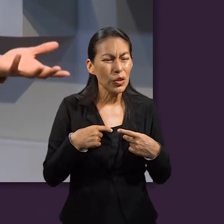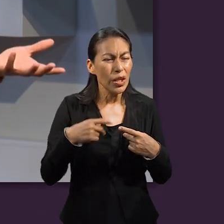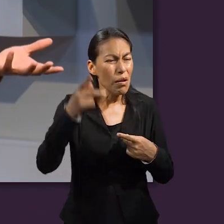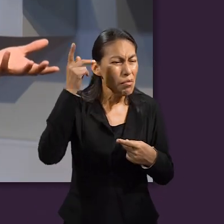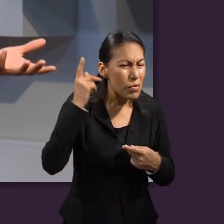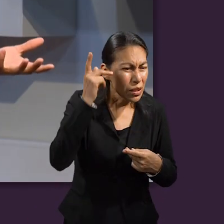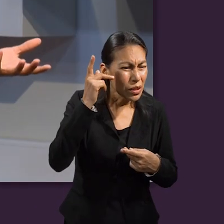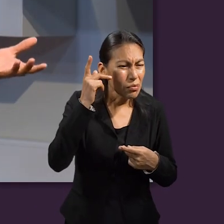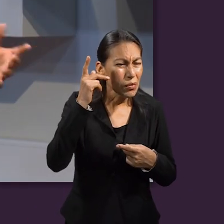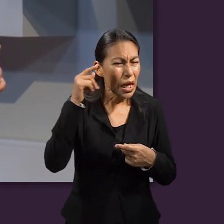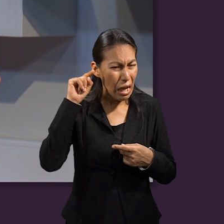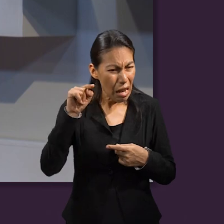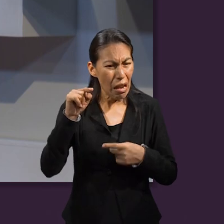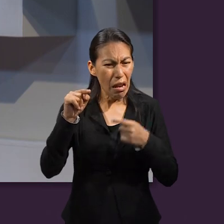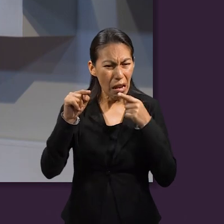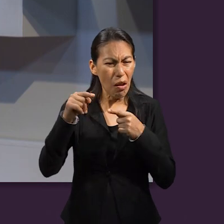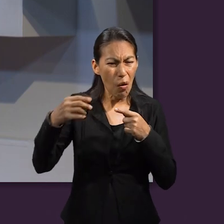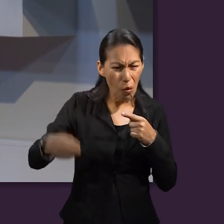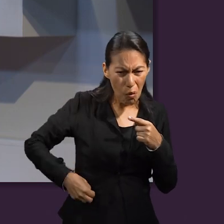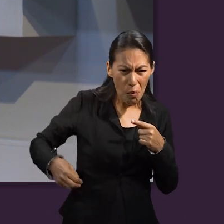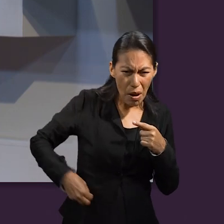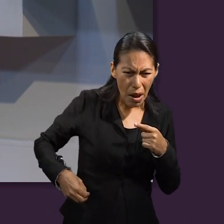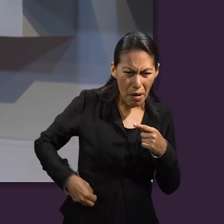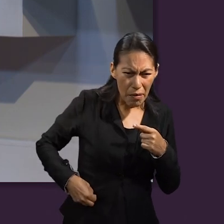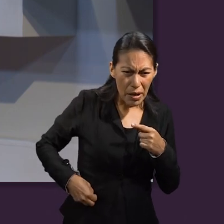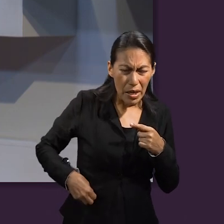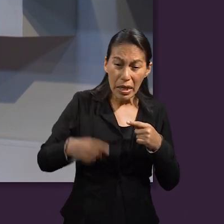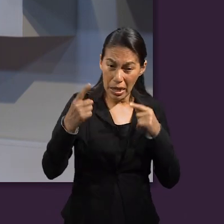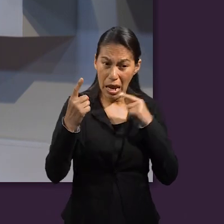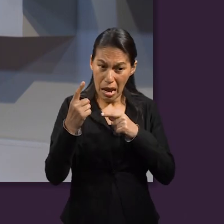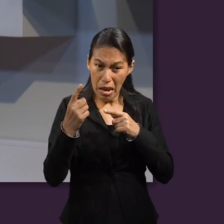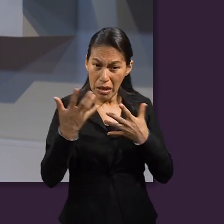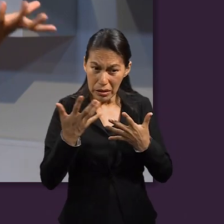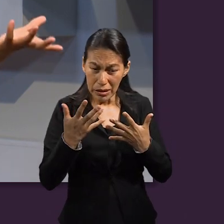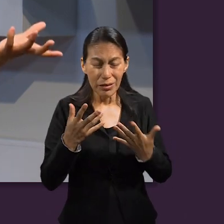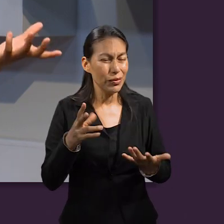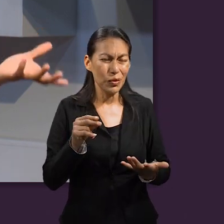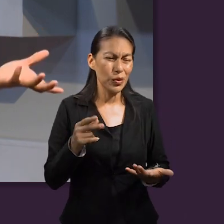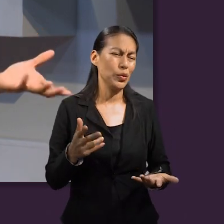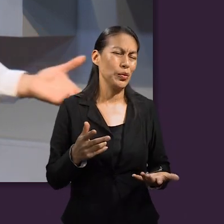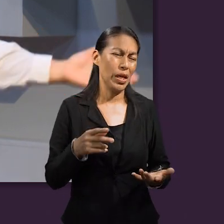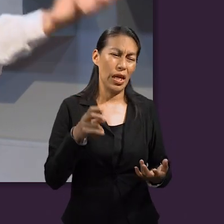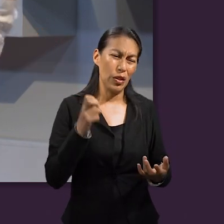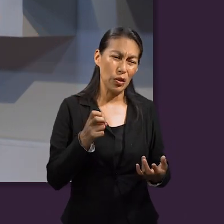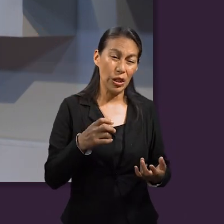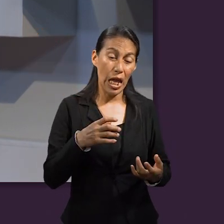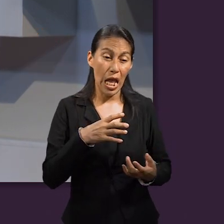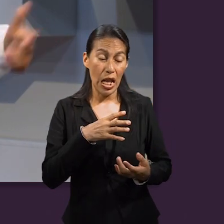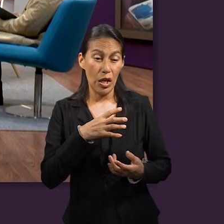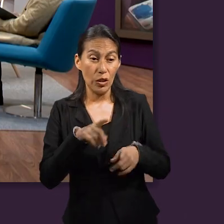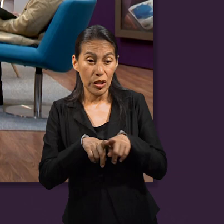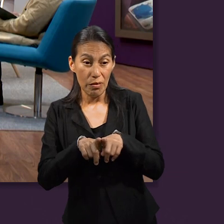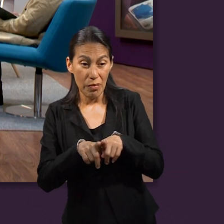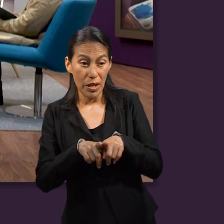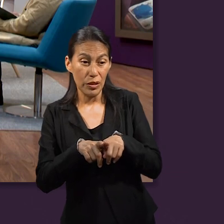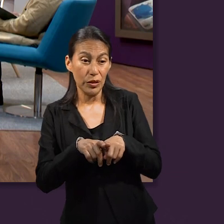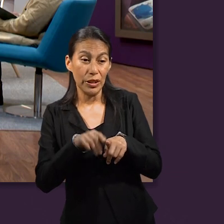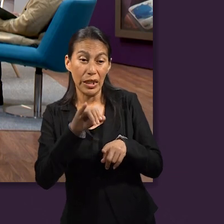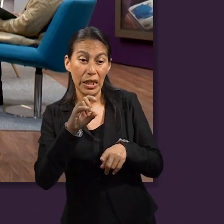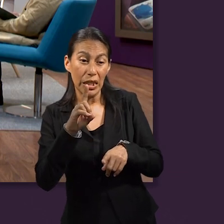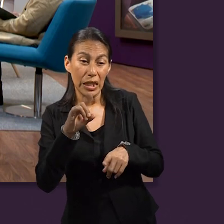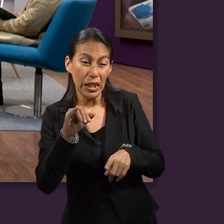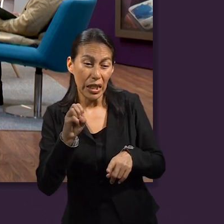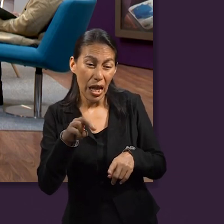el culpable no con el que con el que había hecho el mal sino que agarran a inocentes porque toman prisioneros a niños a